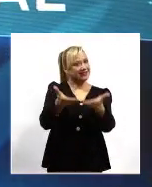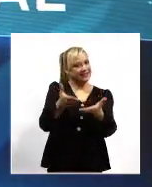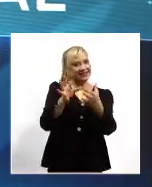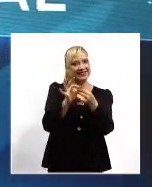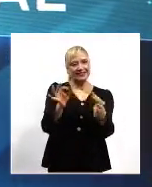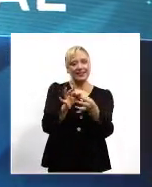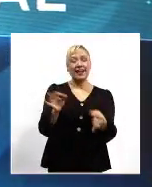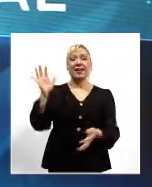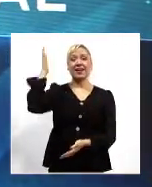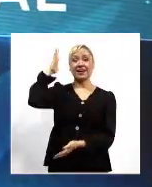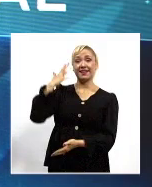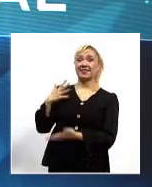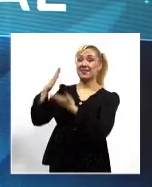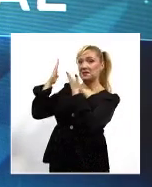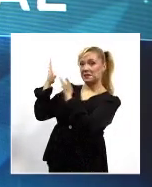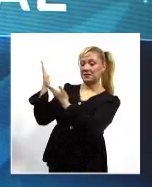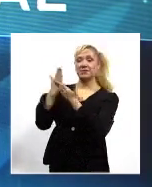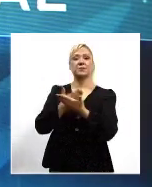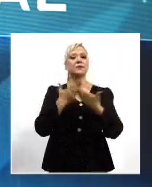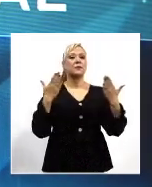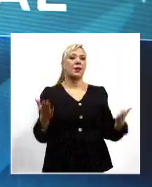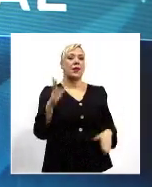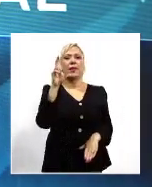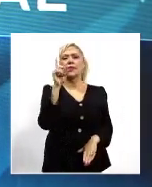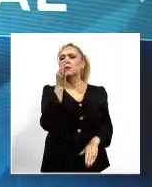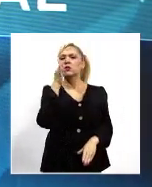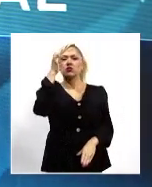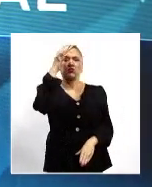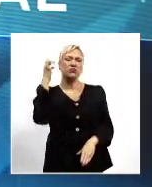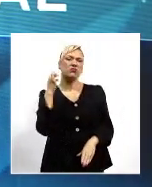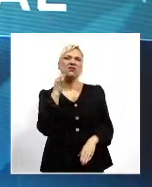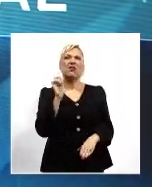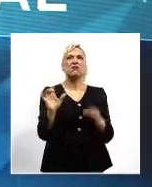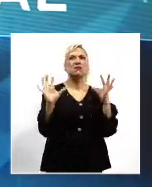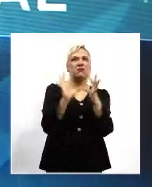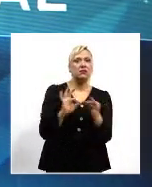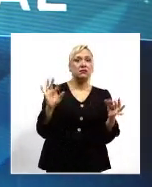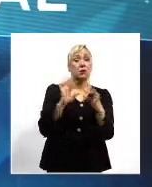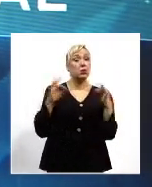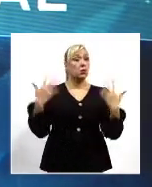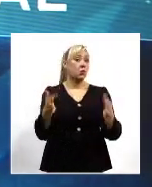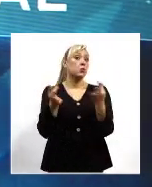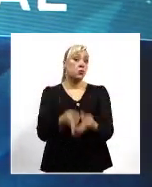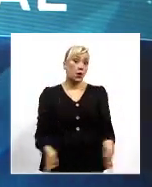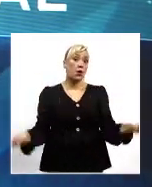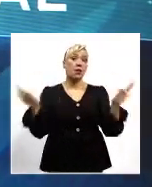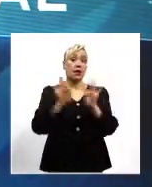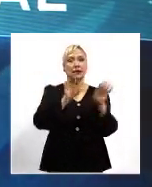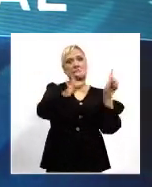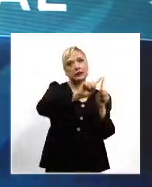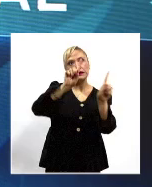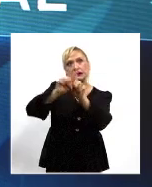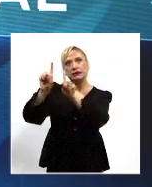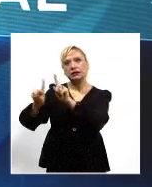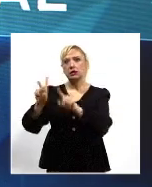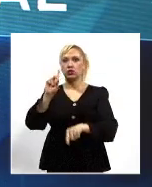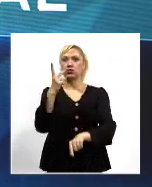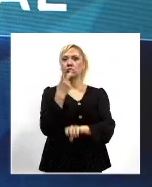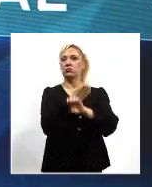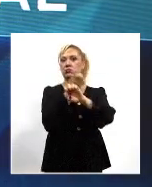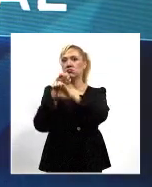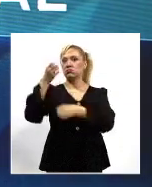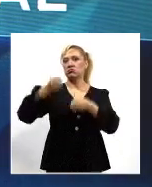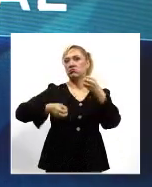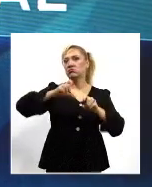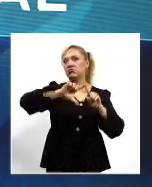Cabrera, quédese con nosotros porque en los próximos 30 minutos le daremos cuenta de los acontecimientos más relevantes en las distintas instancias del Poder Judicial